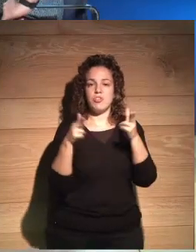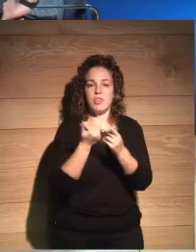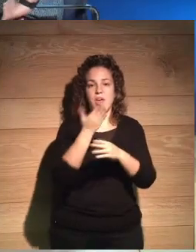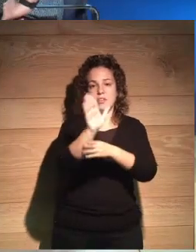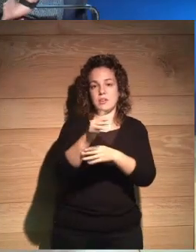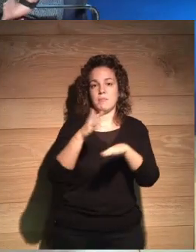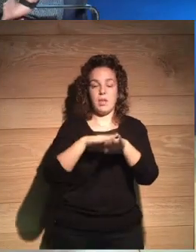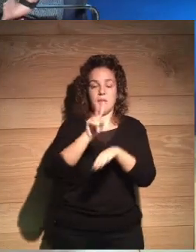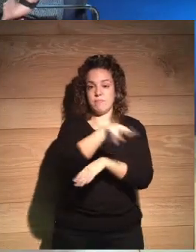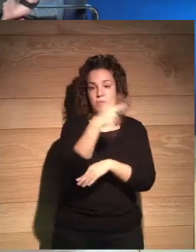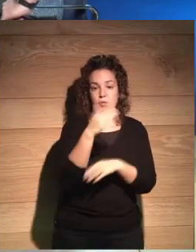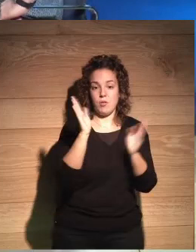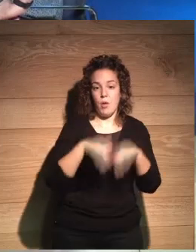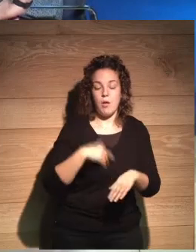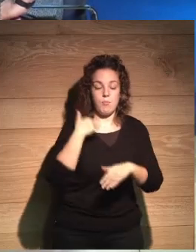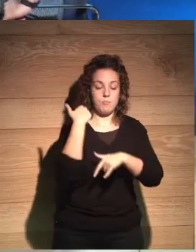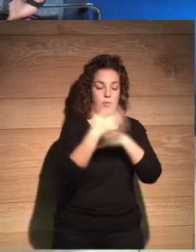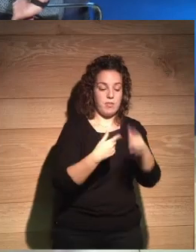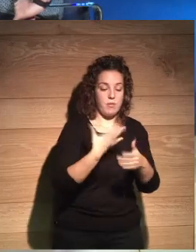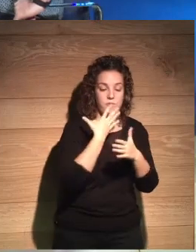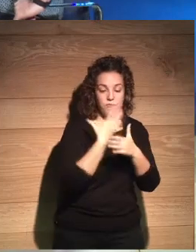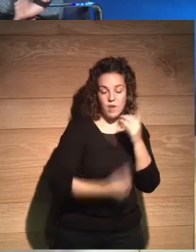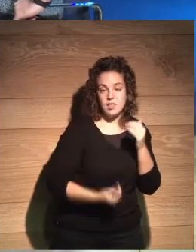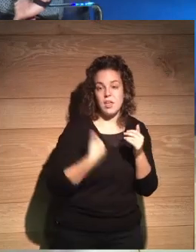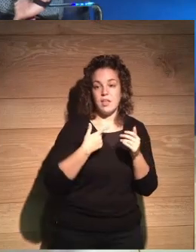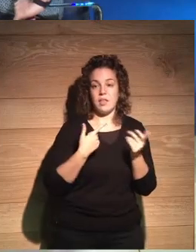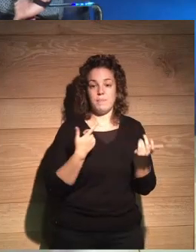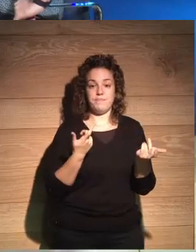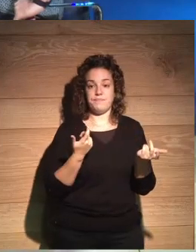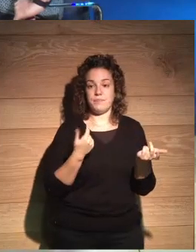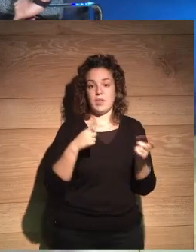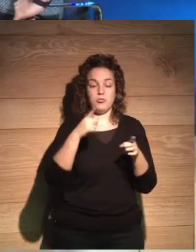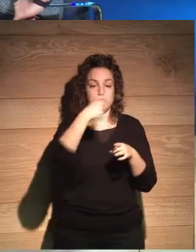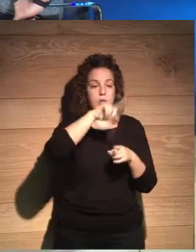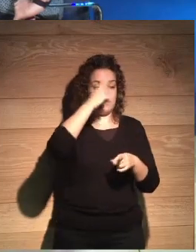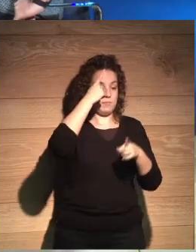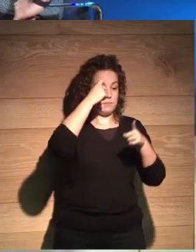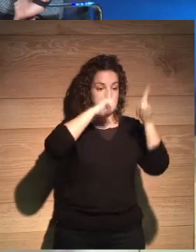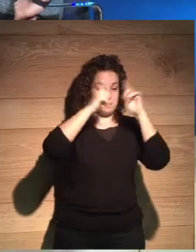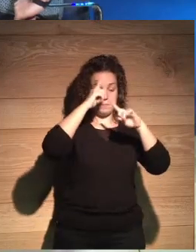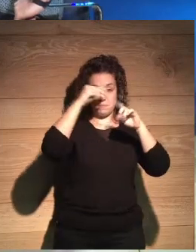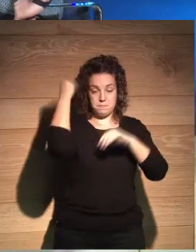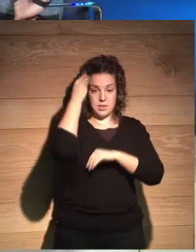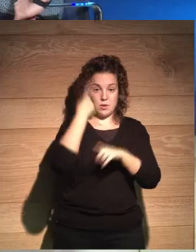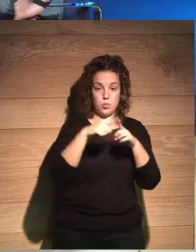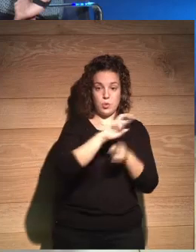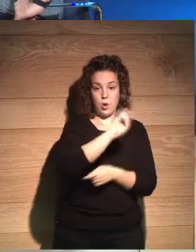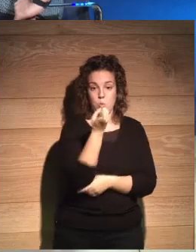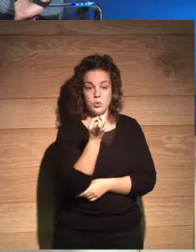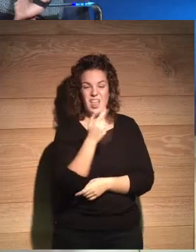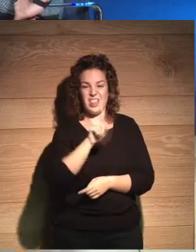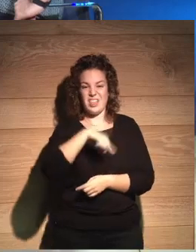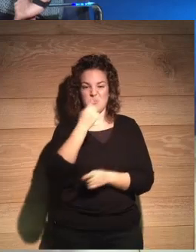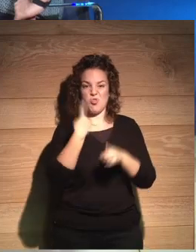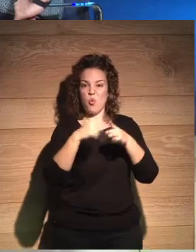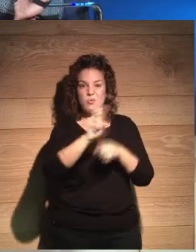que no salen. Y hay procedimientos que fallan. Y hay actitudes que no son... Porque pensábamos una cosa y al final, cuando se dice, es que pensabas una cosa y ha salido otra